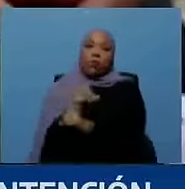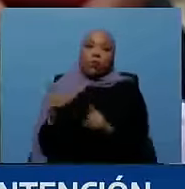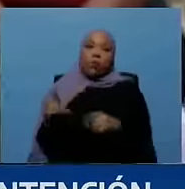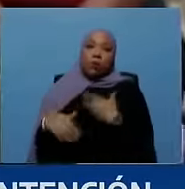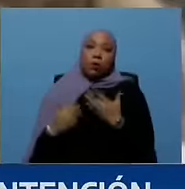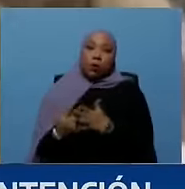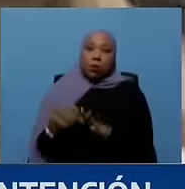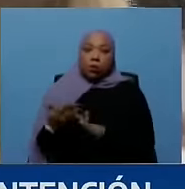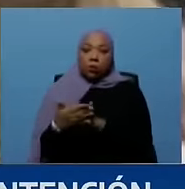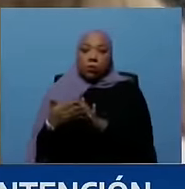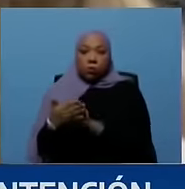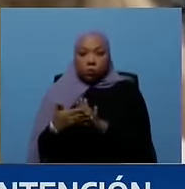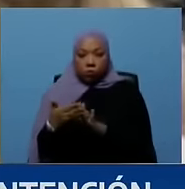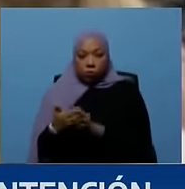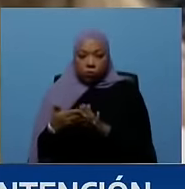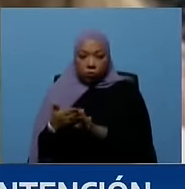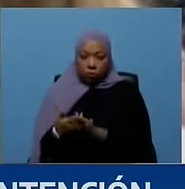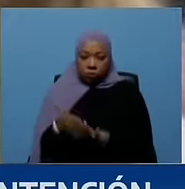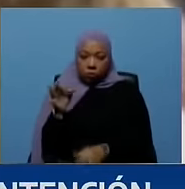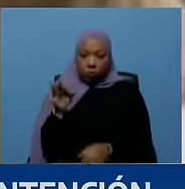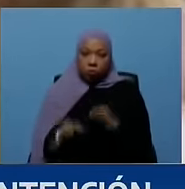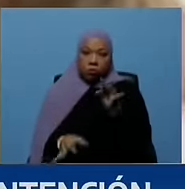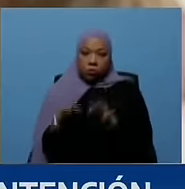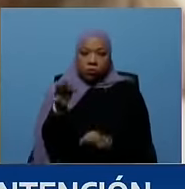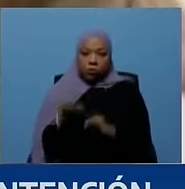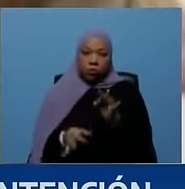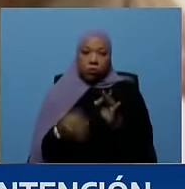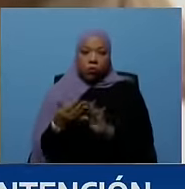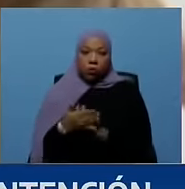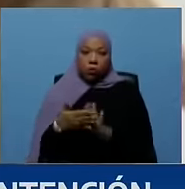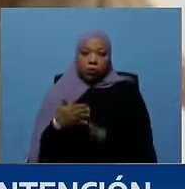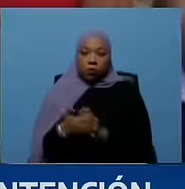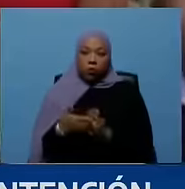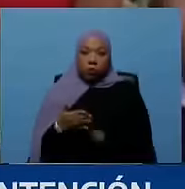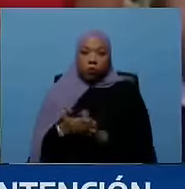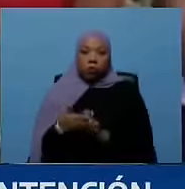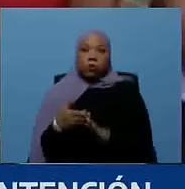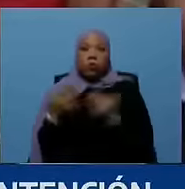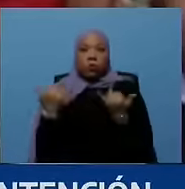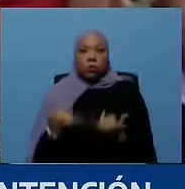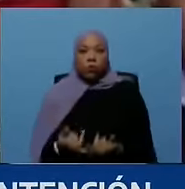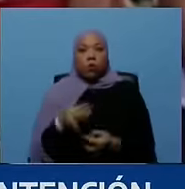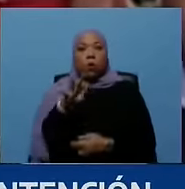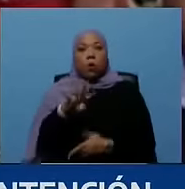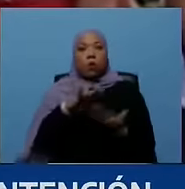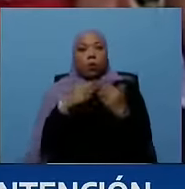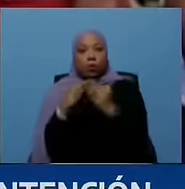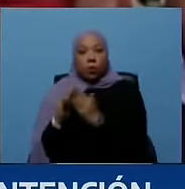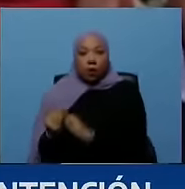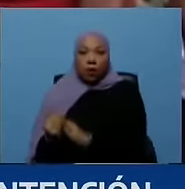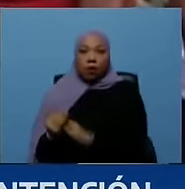y resolvimos todo eso, y jurídica. Así es. Ajá. Bueno, aquí tenemos cuatro comunas.